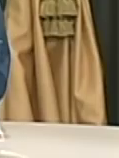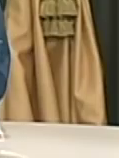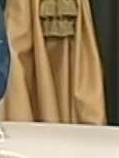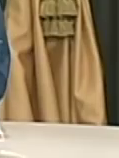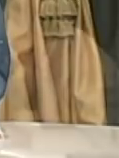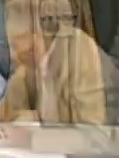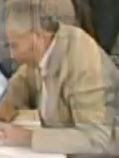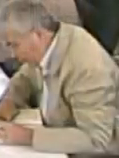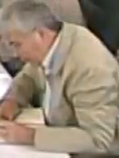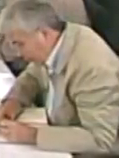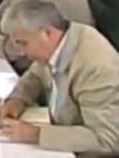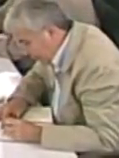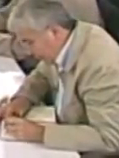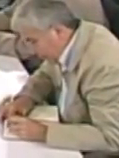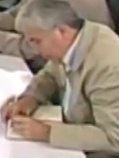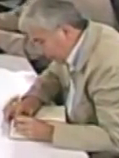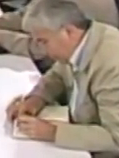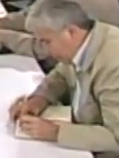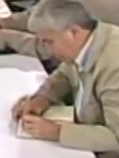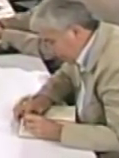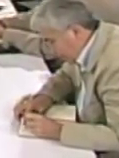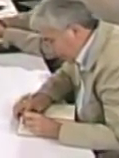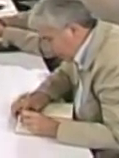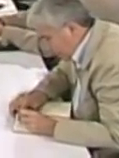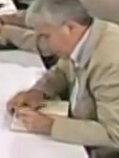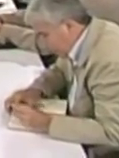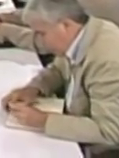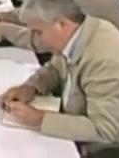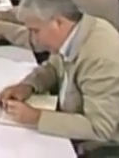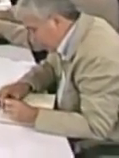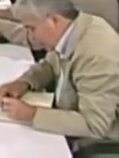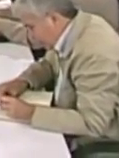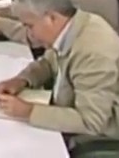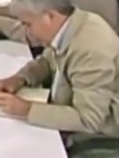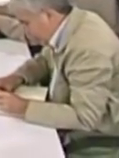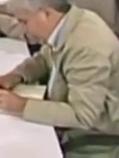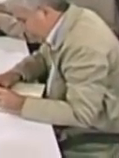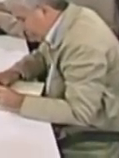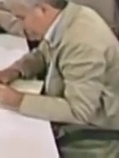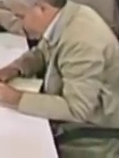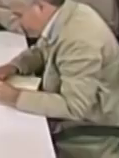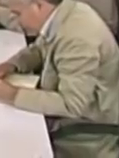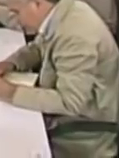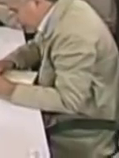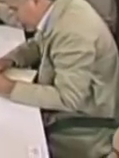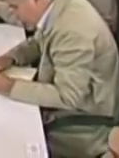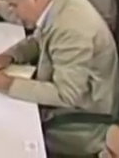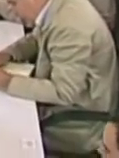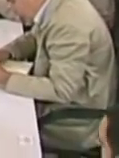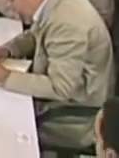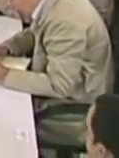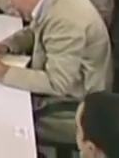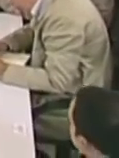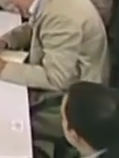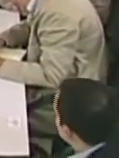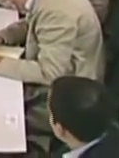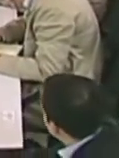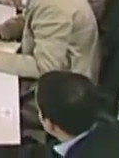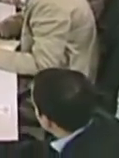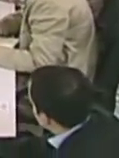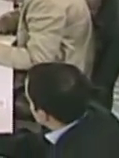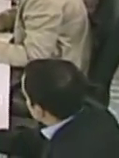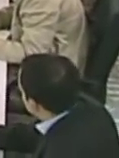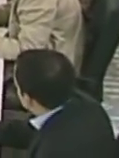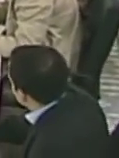miraflores en caracas venezuela- la cuna de los libertadores mi saludo a toda la gente buena